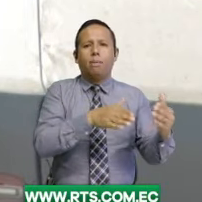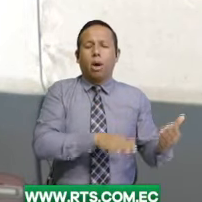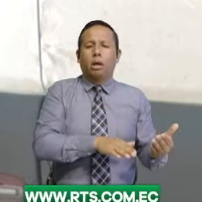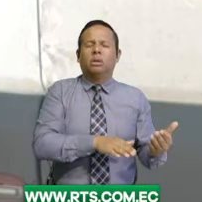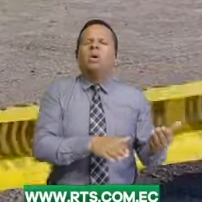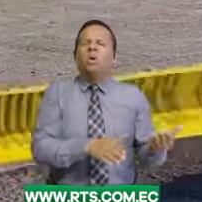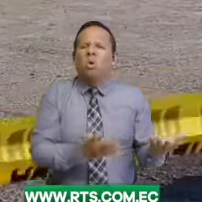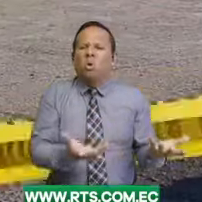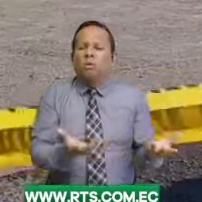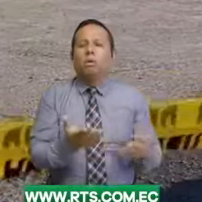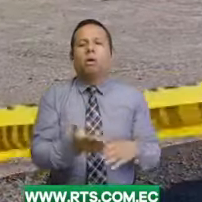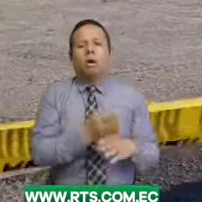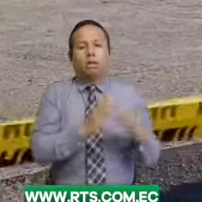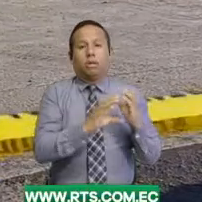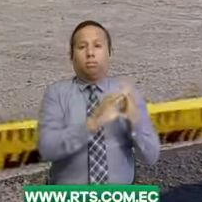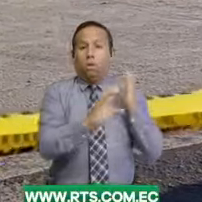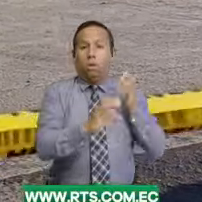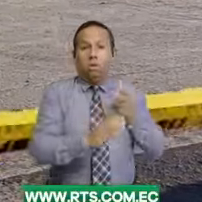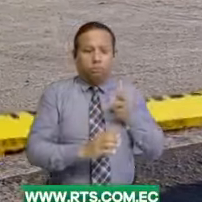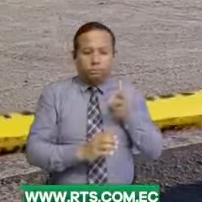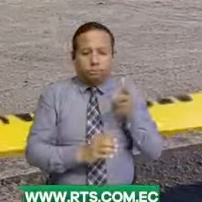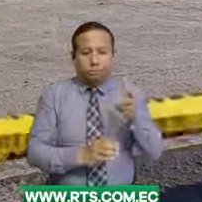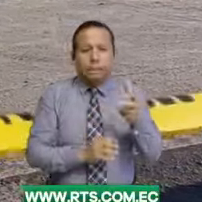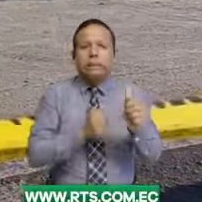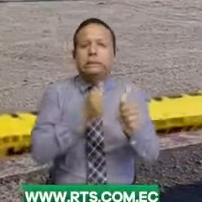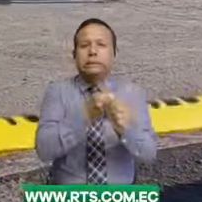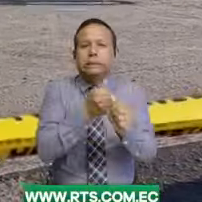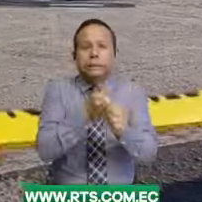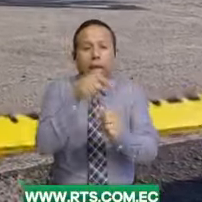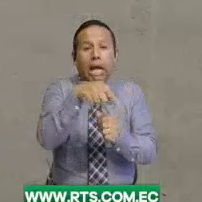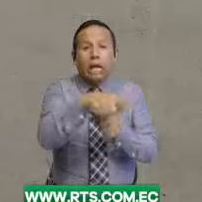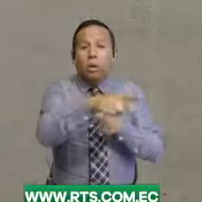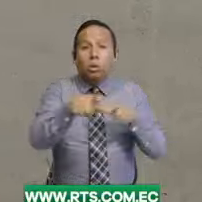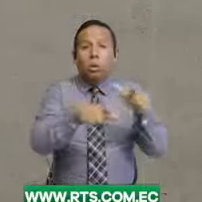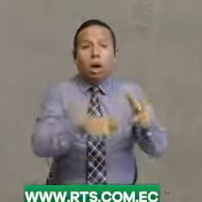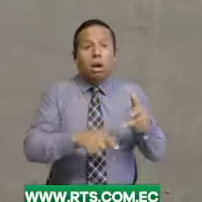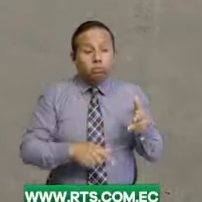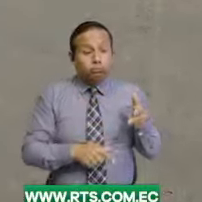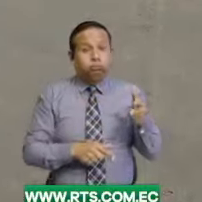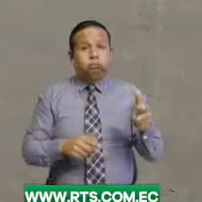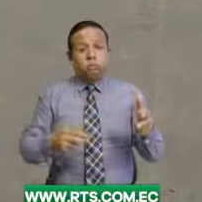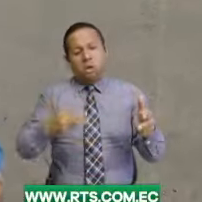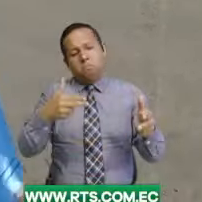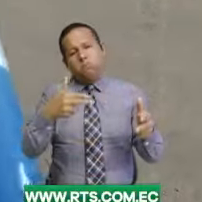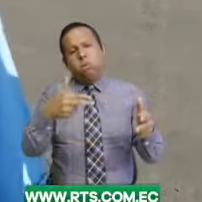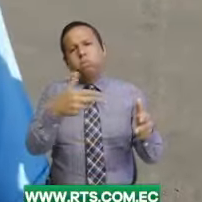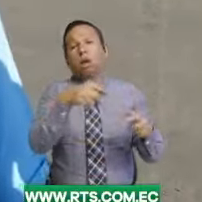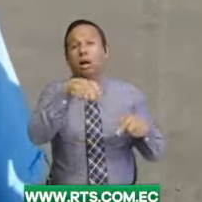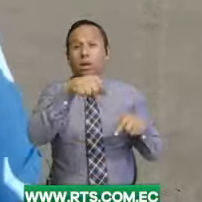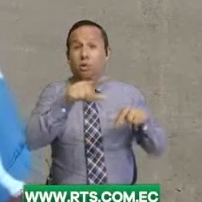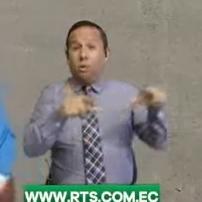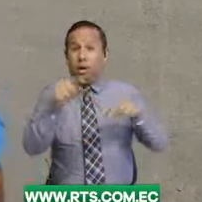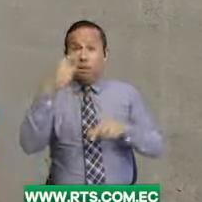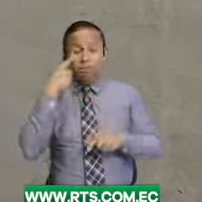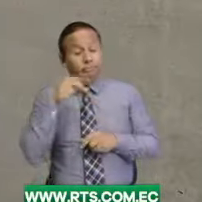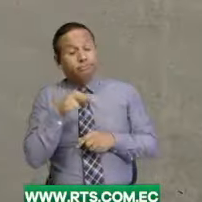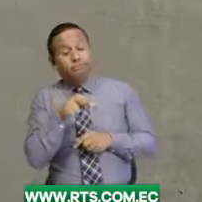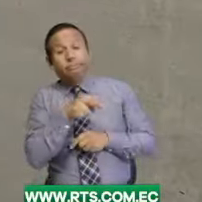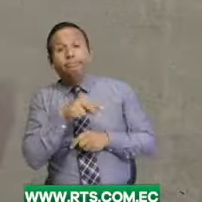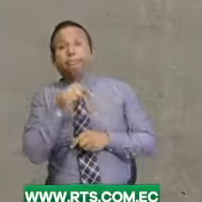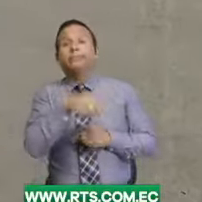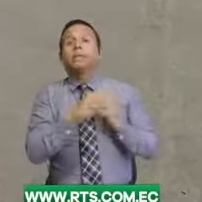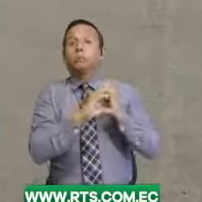se registró antes de llegar a este lugar de parada donde fueron rematados. En el sitio donde se encuentran los cadáveres, como ustedes pueden apreciar, es el sitio donde